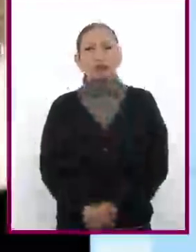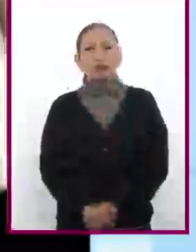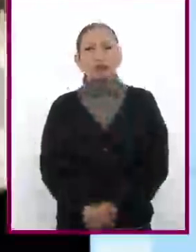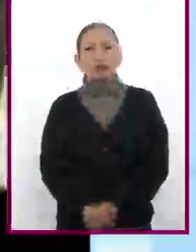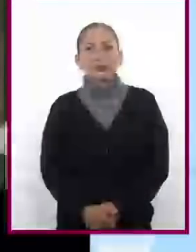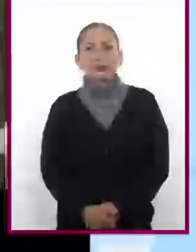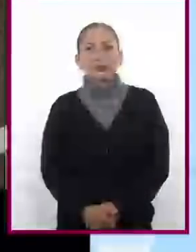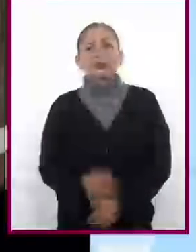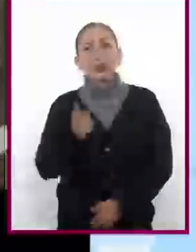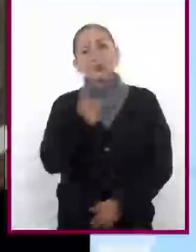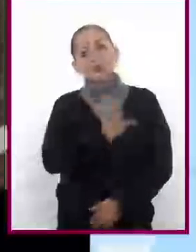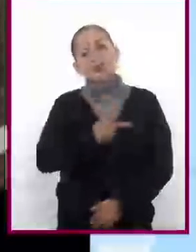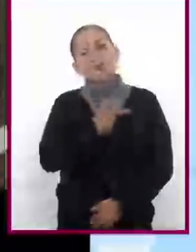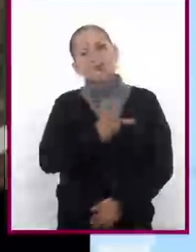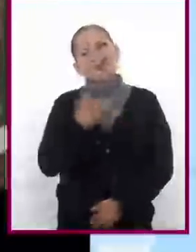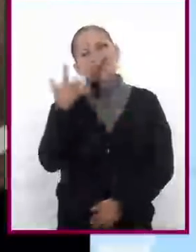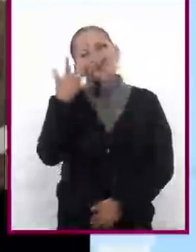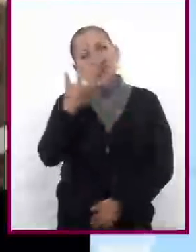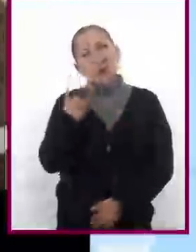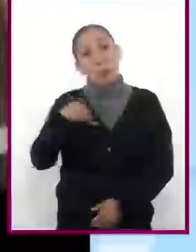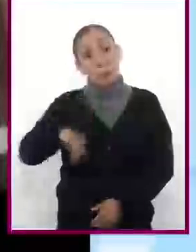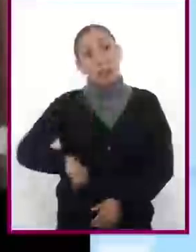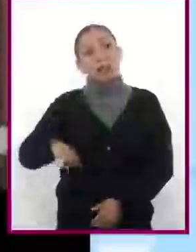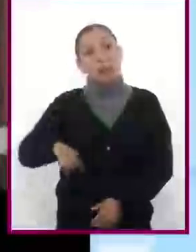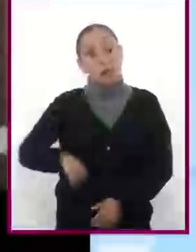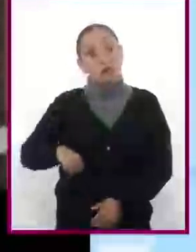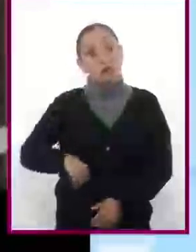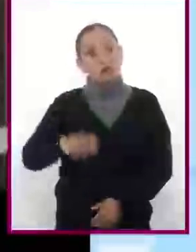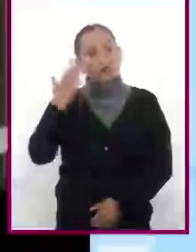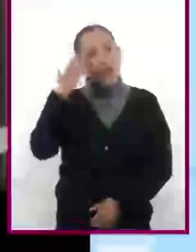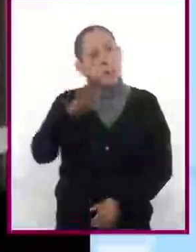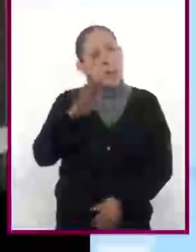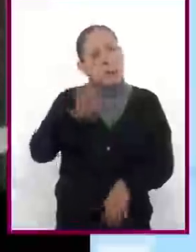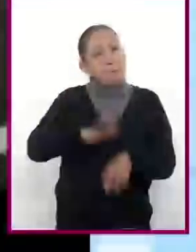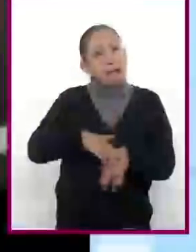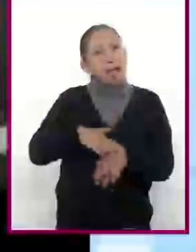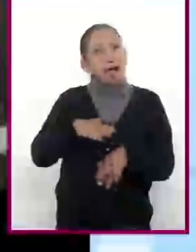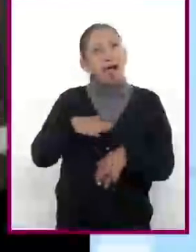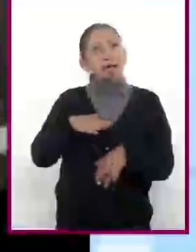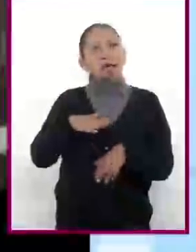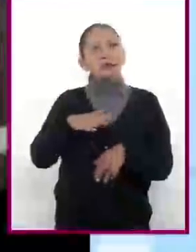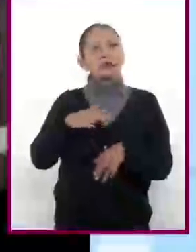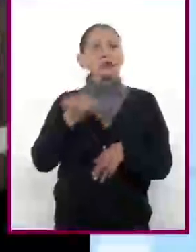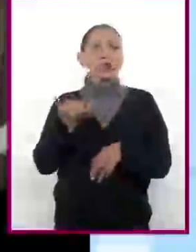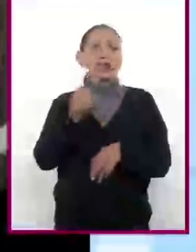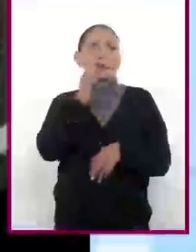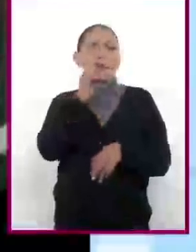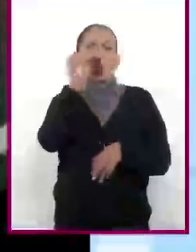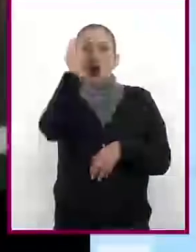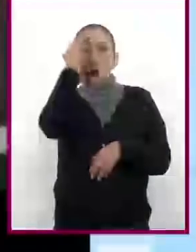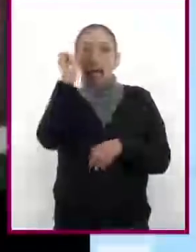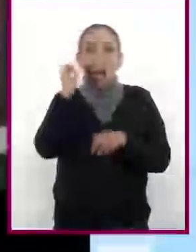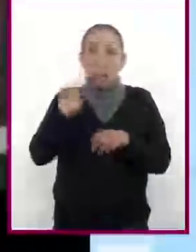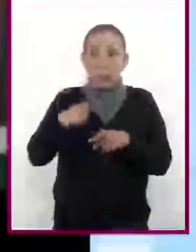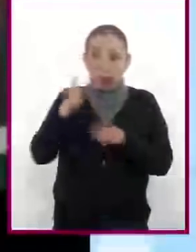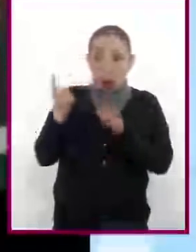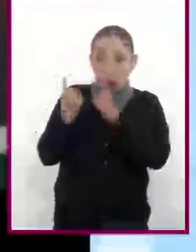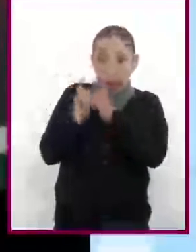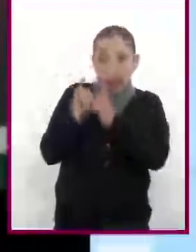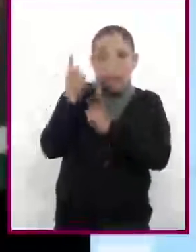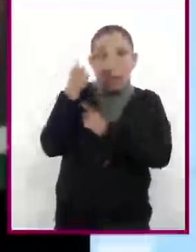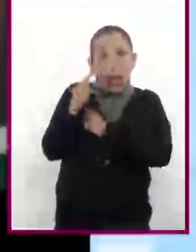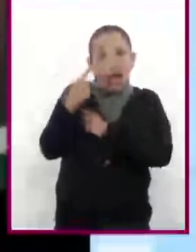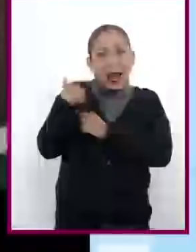Pues sí me gustaría porque pues es muy interesante, ¿no? Saber más y pues si conoces a alguna persona para